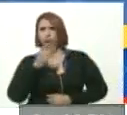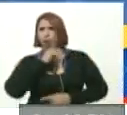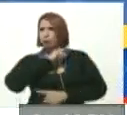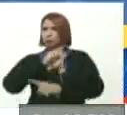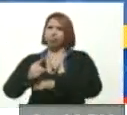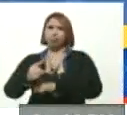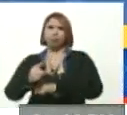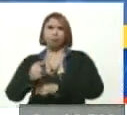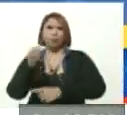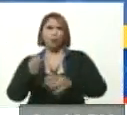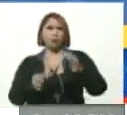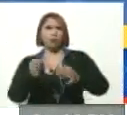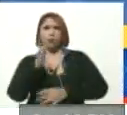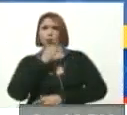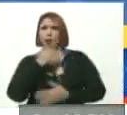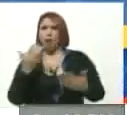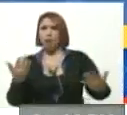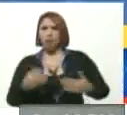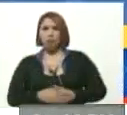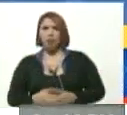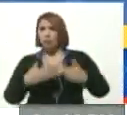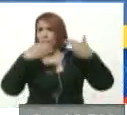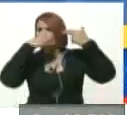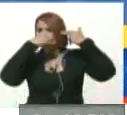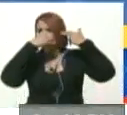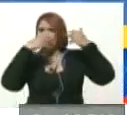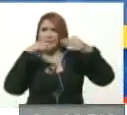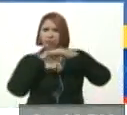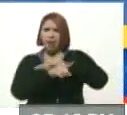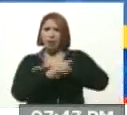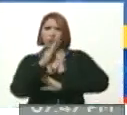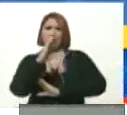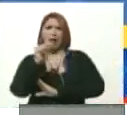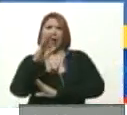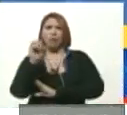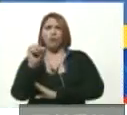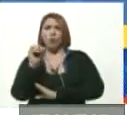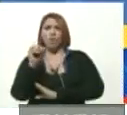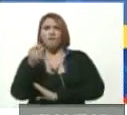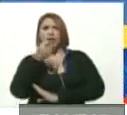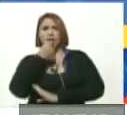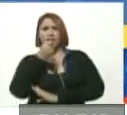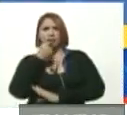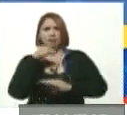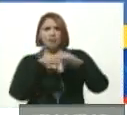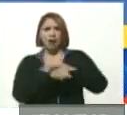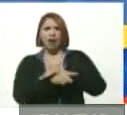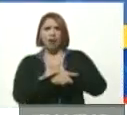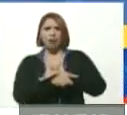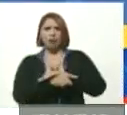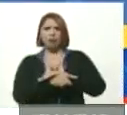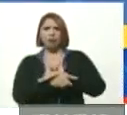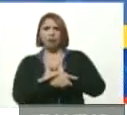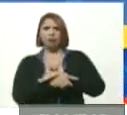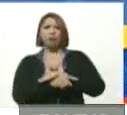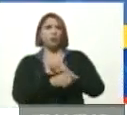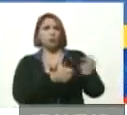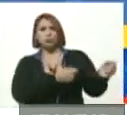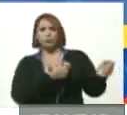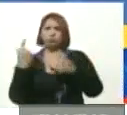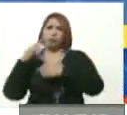judicial. Fue un secuestro, entraron como Pedro por su casa, fueron, allanaron, lo montaron y se lo